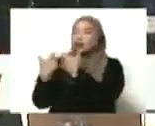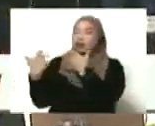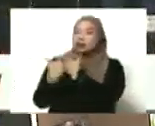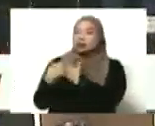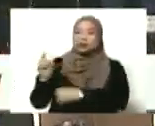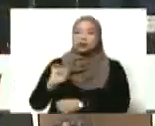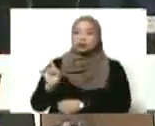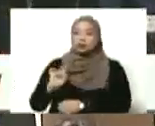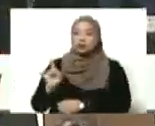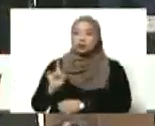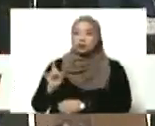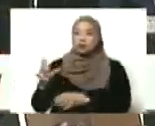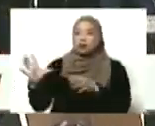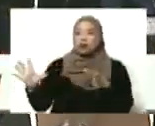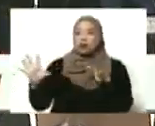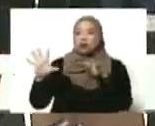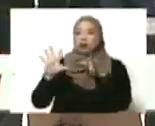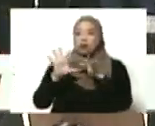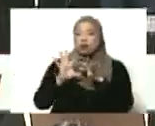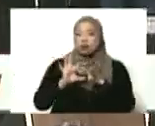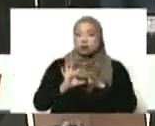Estoy uniendo.